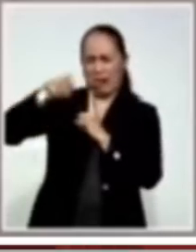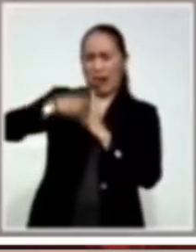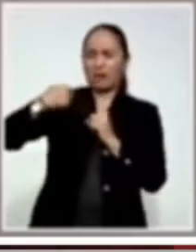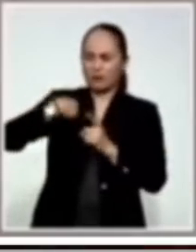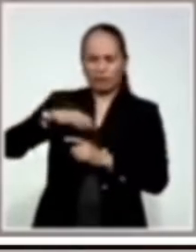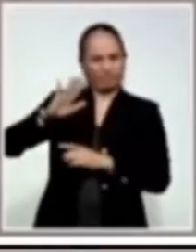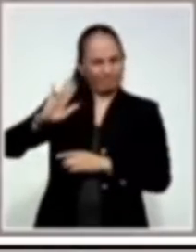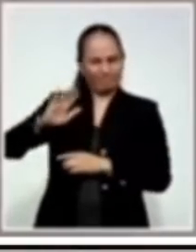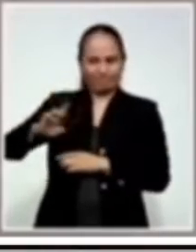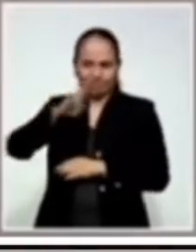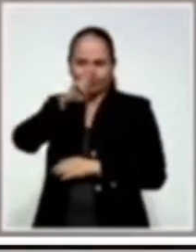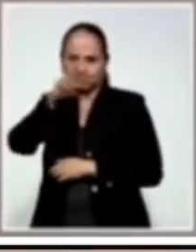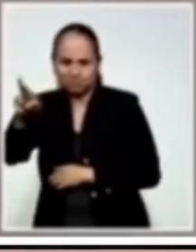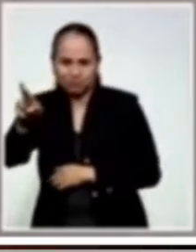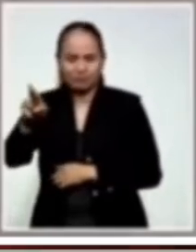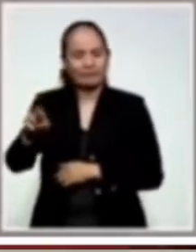Nunca.